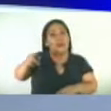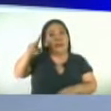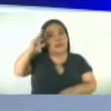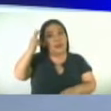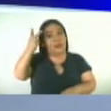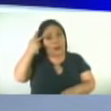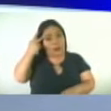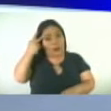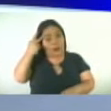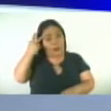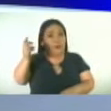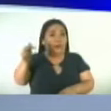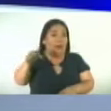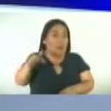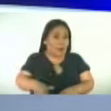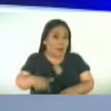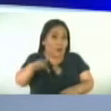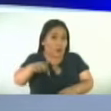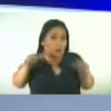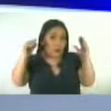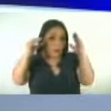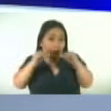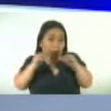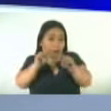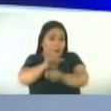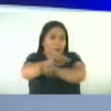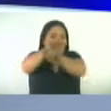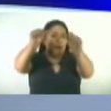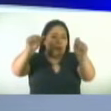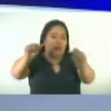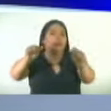primeras horas y, por supuesto, en lo que resta de la noche y la madrugada,